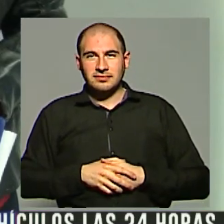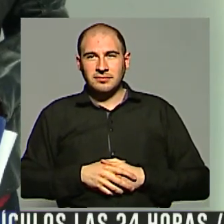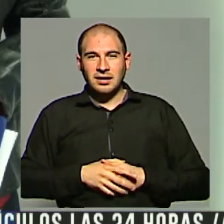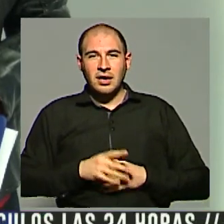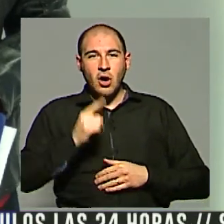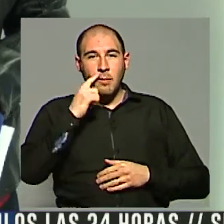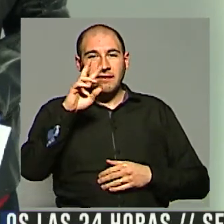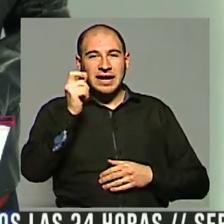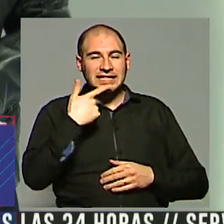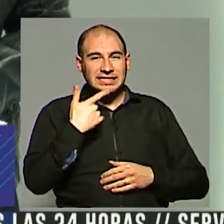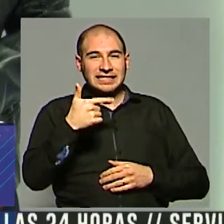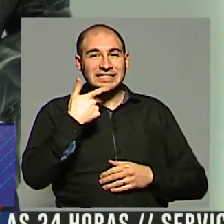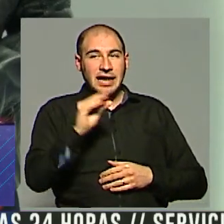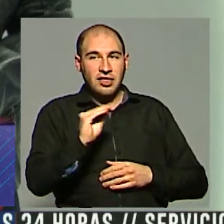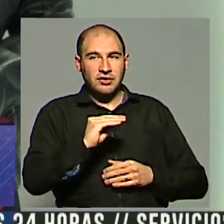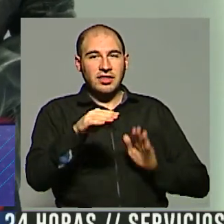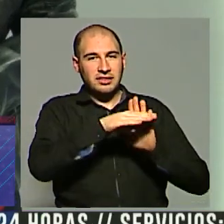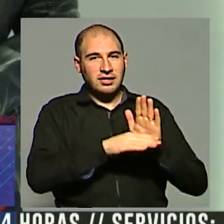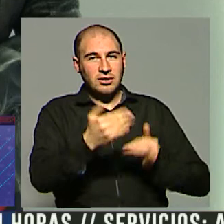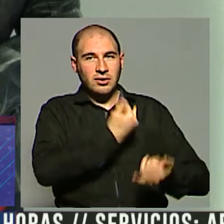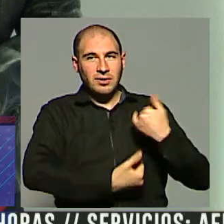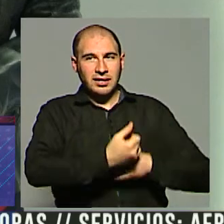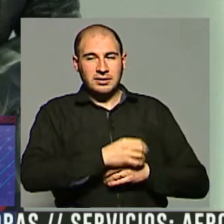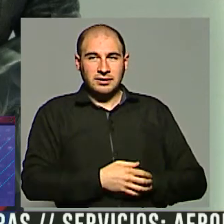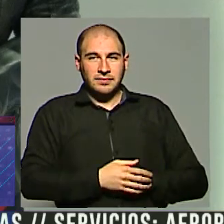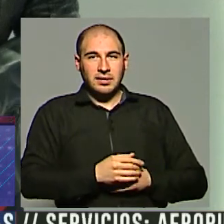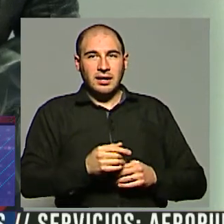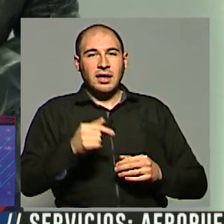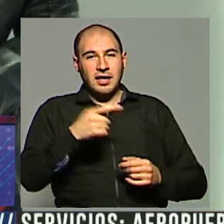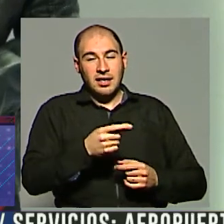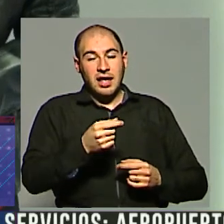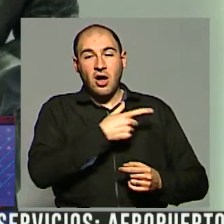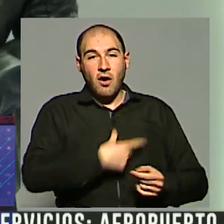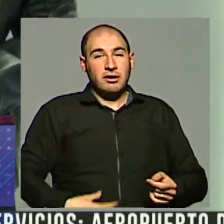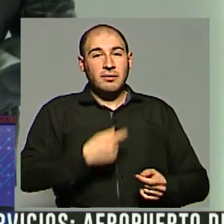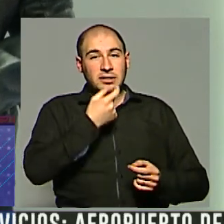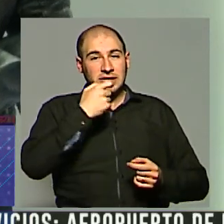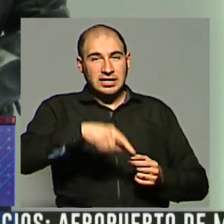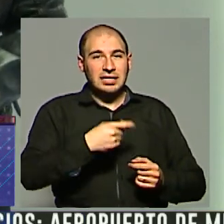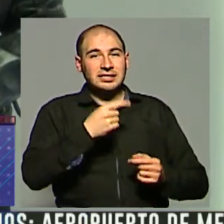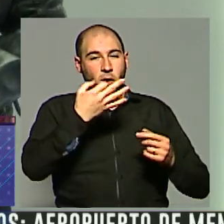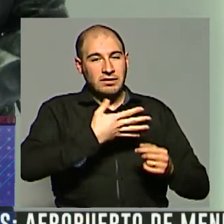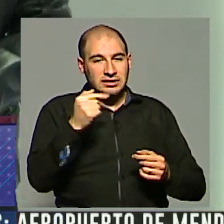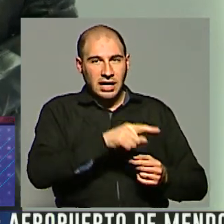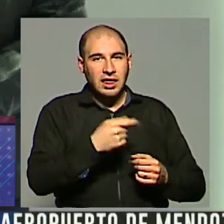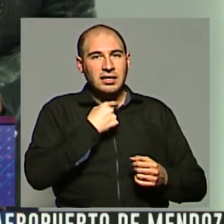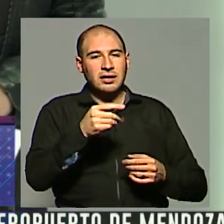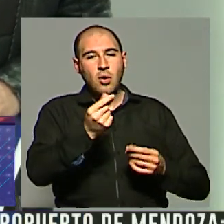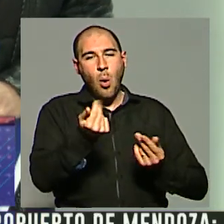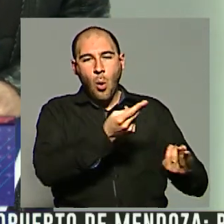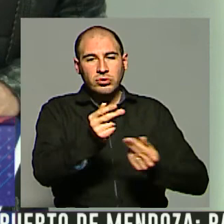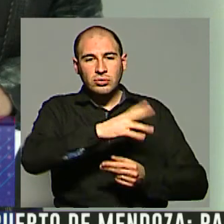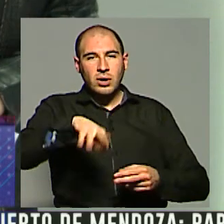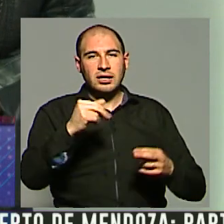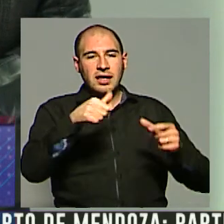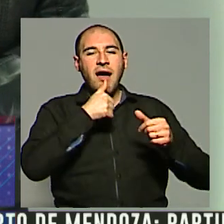Jorge Vargas, el senador que brindaba detalles de lo que va a hacer el intento por parte del gobierno provincial, el oficialismo, de explotar la zona